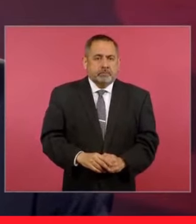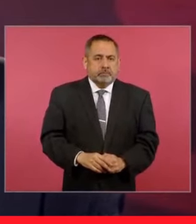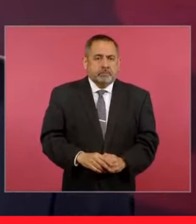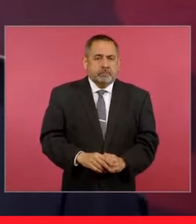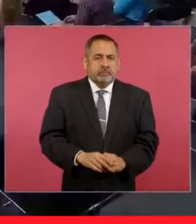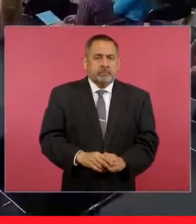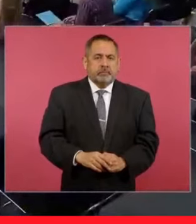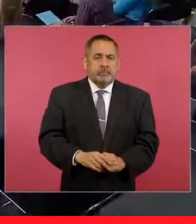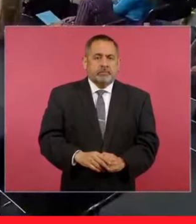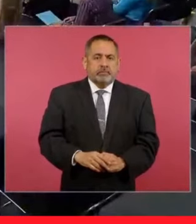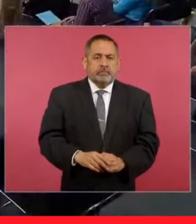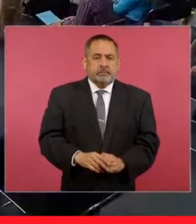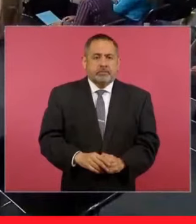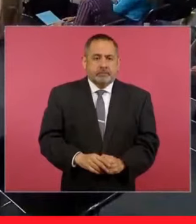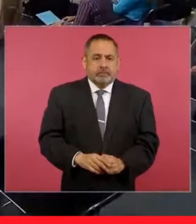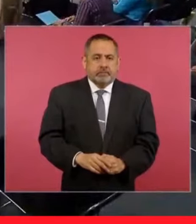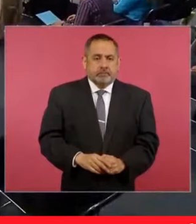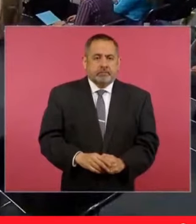este